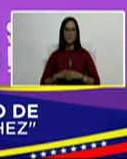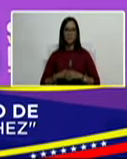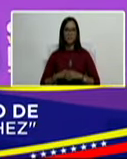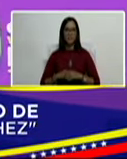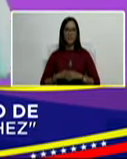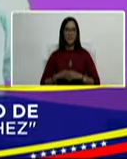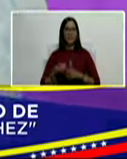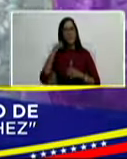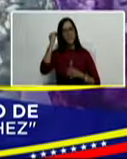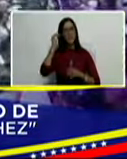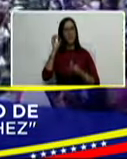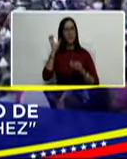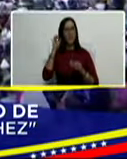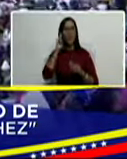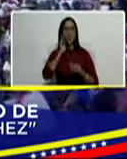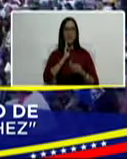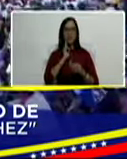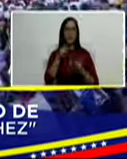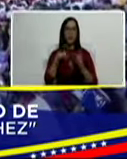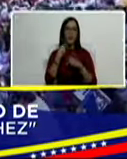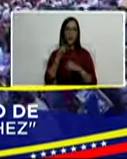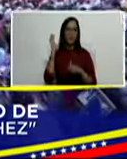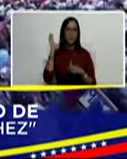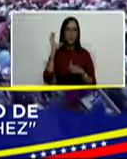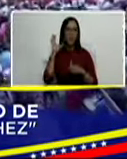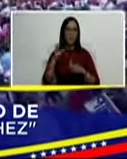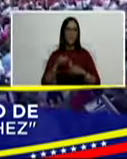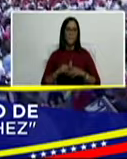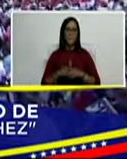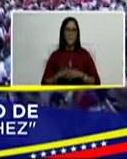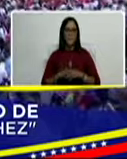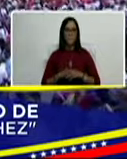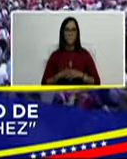Creo que el Estado Bolívar, ¿qué otro estado?